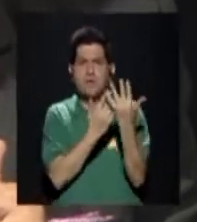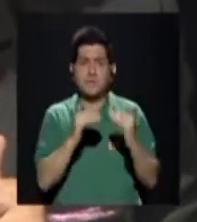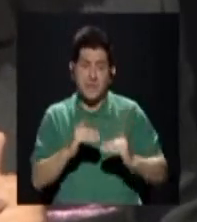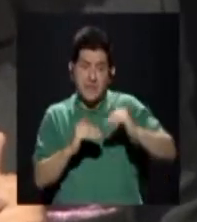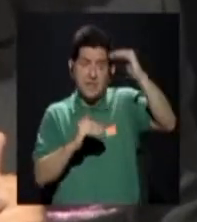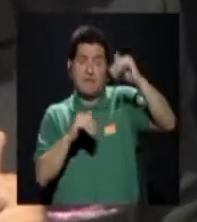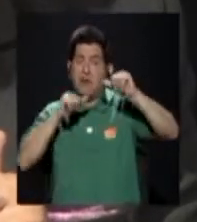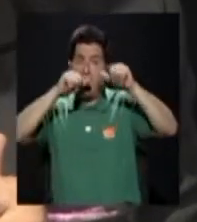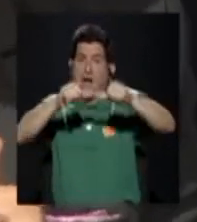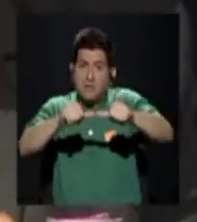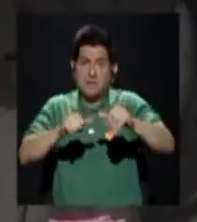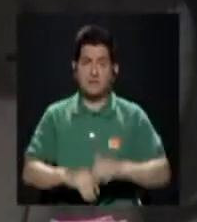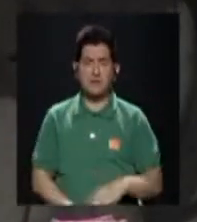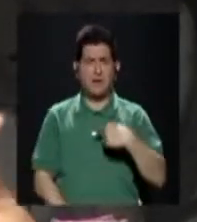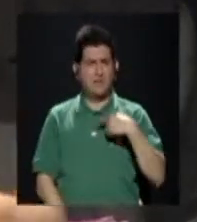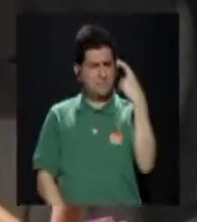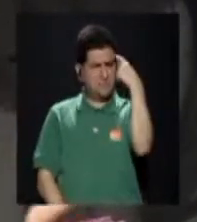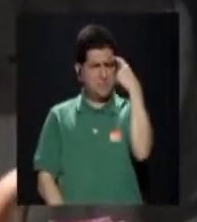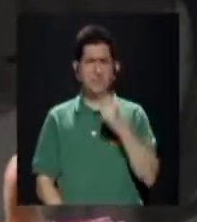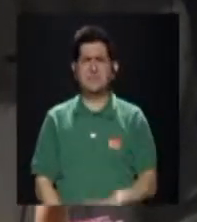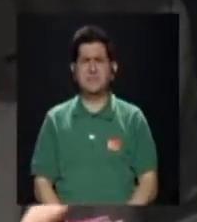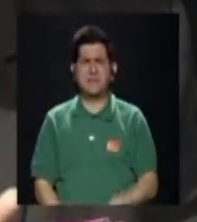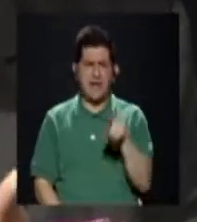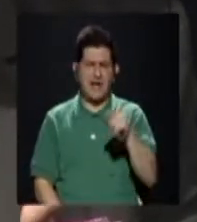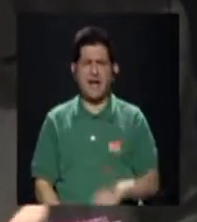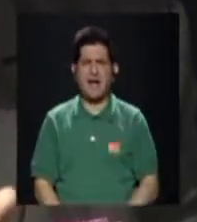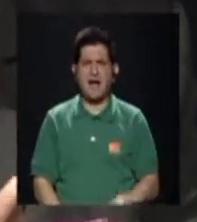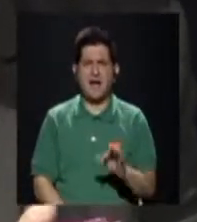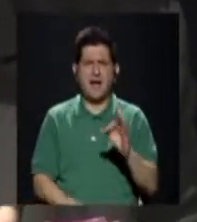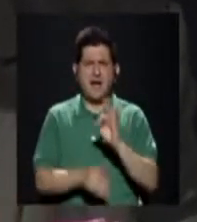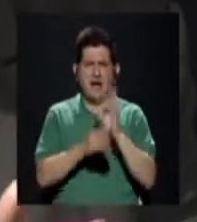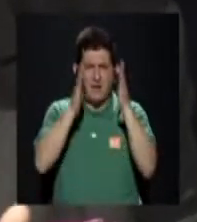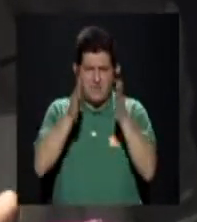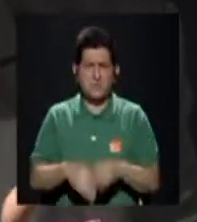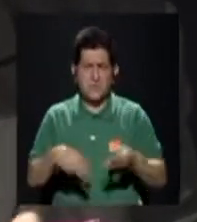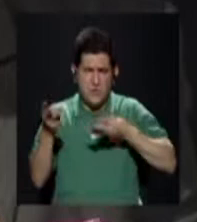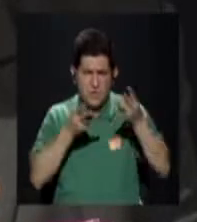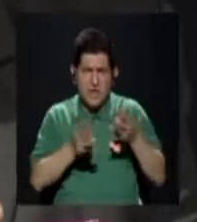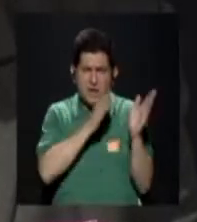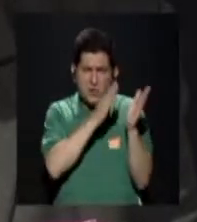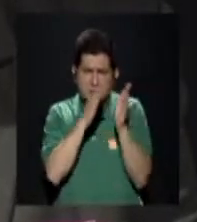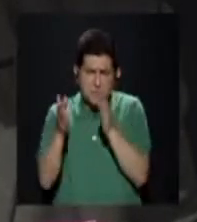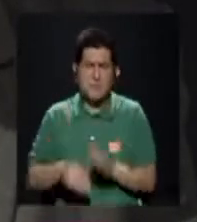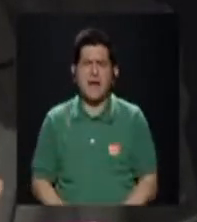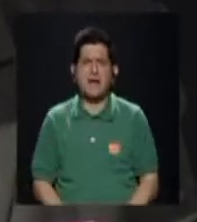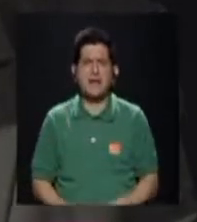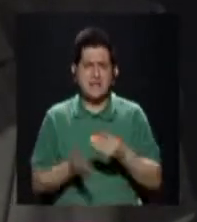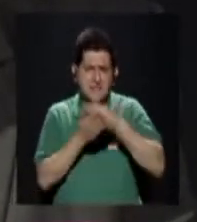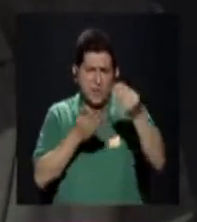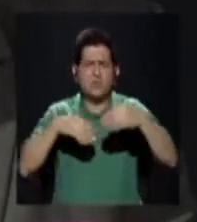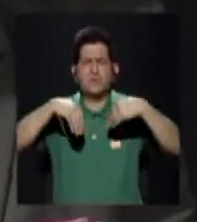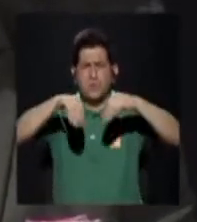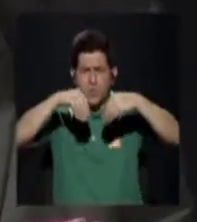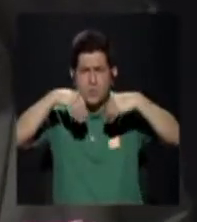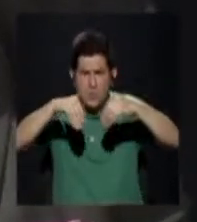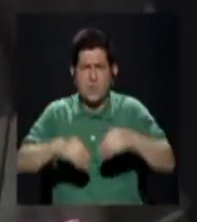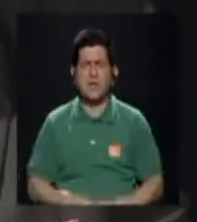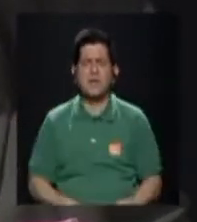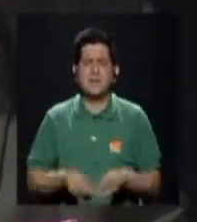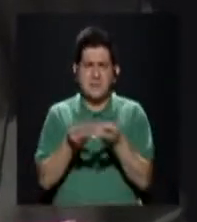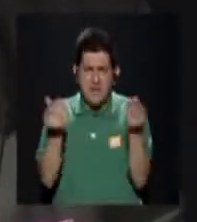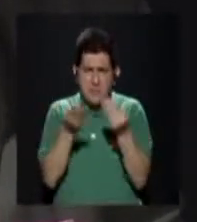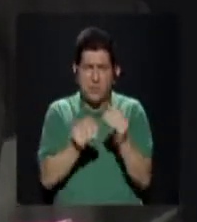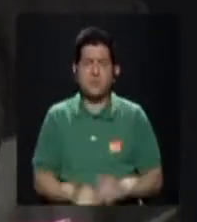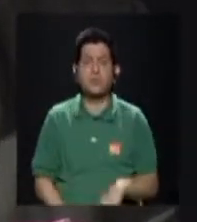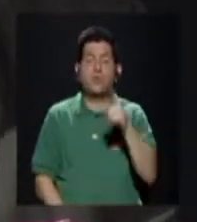alta. Sobre eso uno podría decir que hay agentes de mercado que forman sus planes de consumo, de inversión, de producción, de venta, de compra, sobre una base